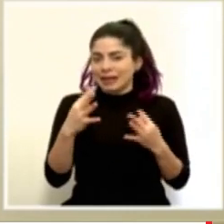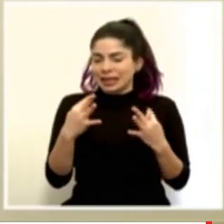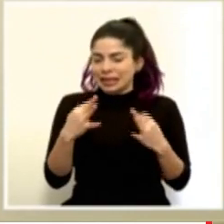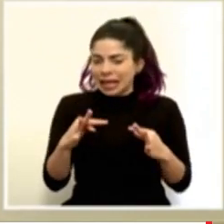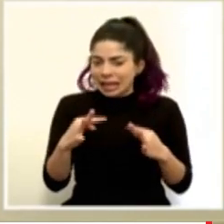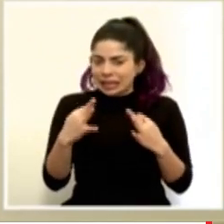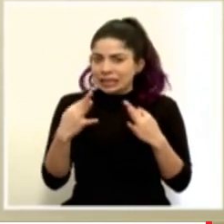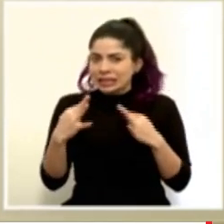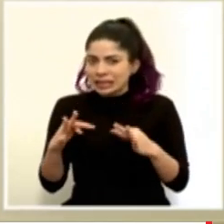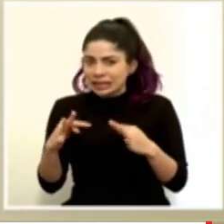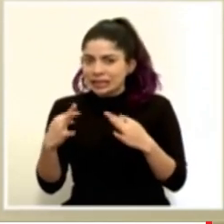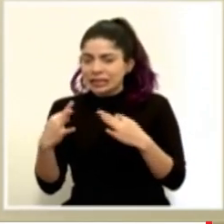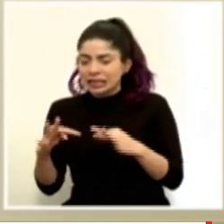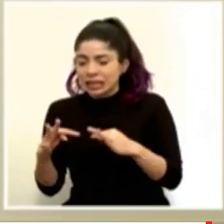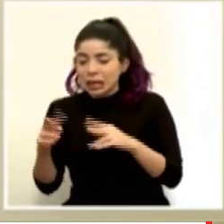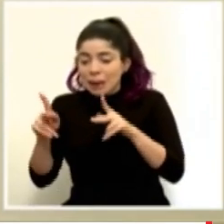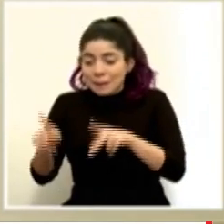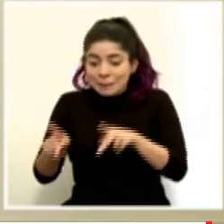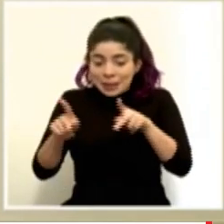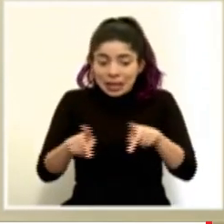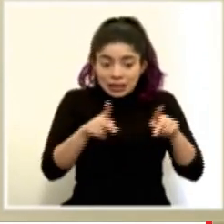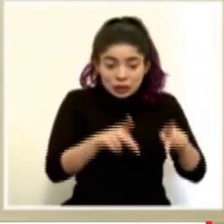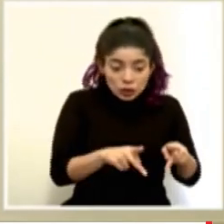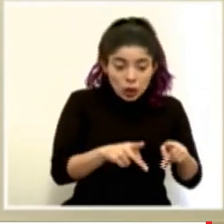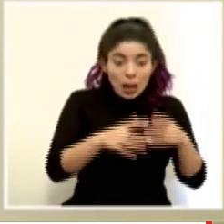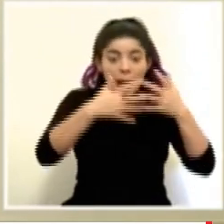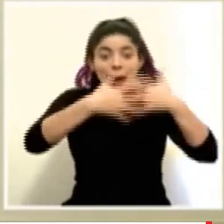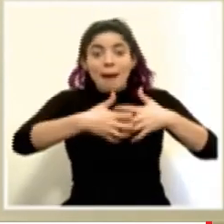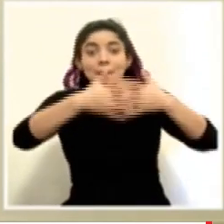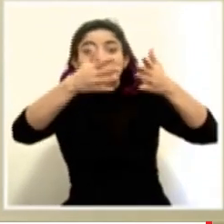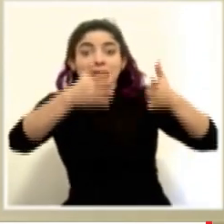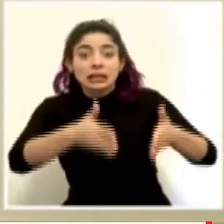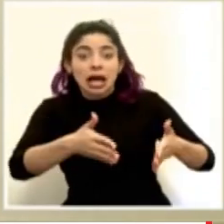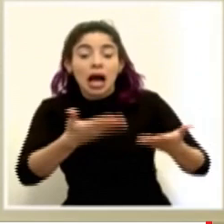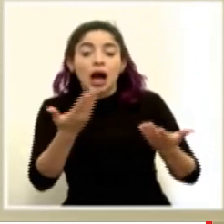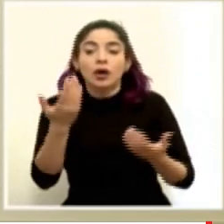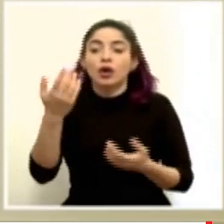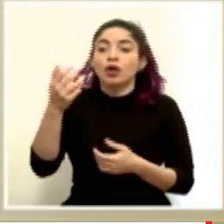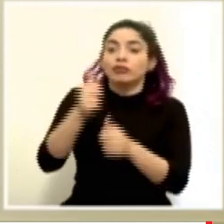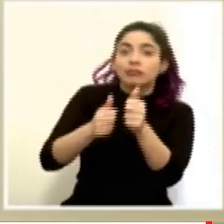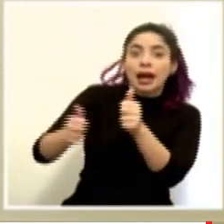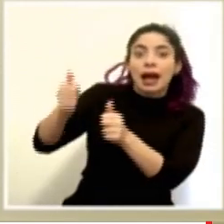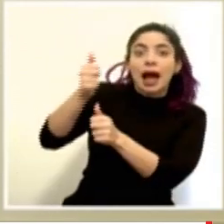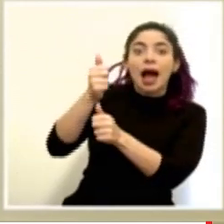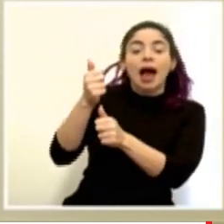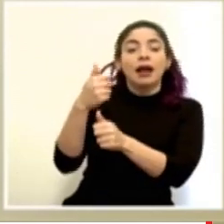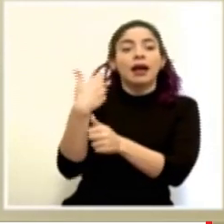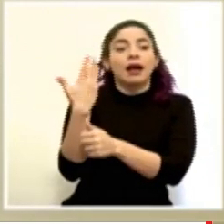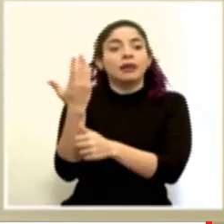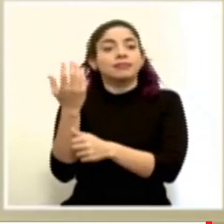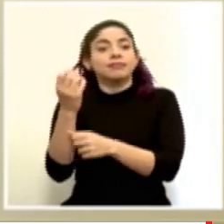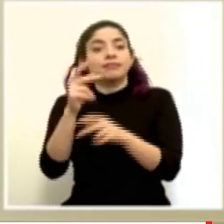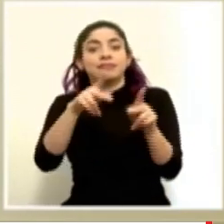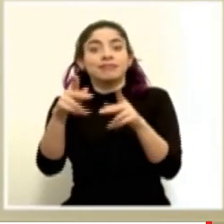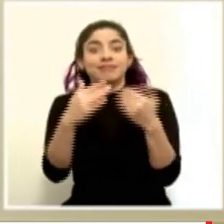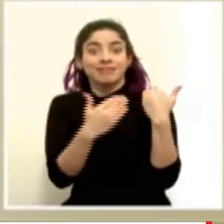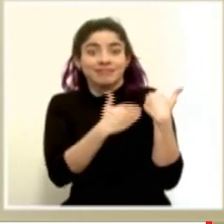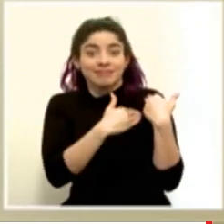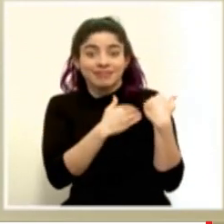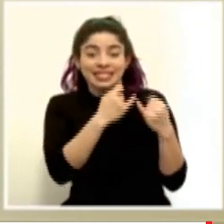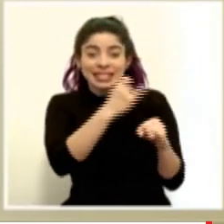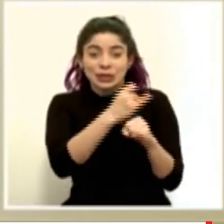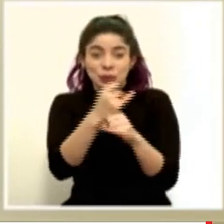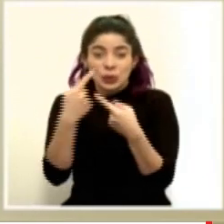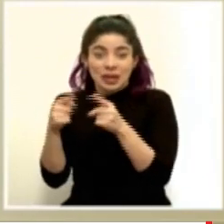tratar siempre de que las personas y los empresarios y los jerarcas o que están encargados de las